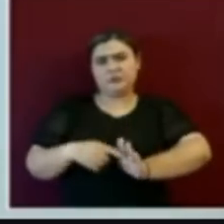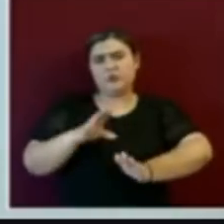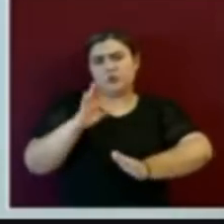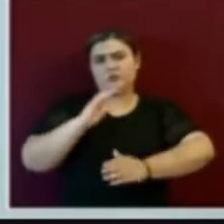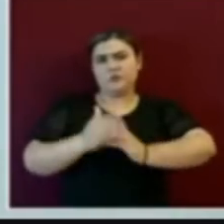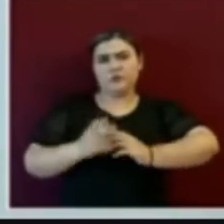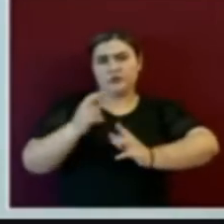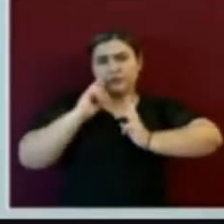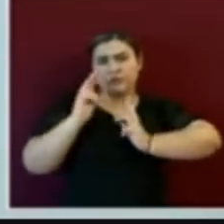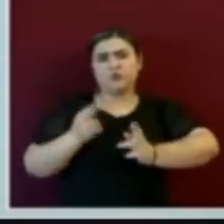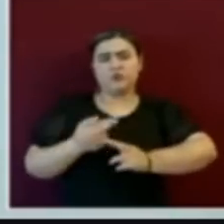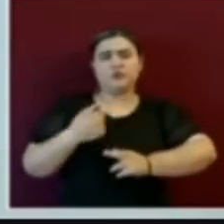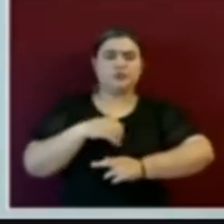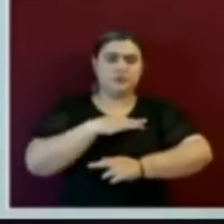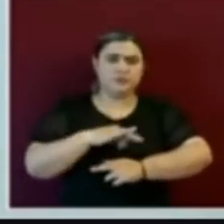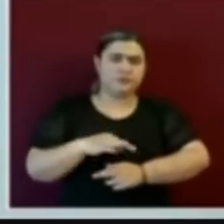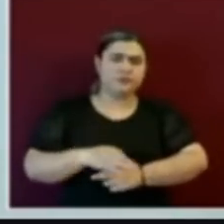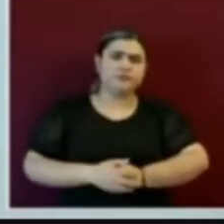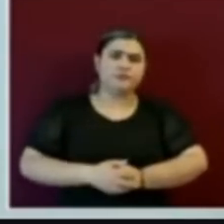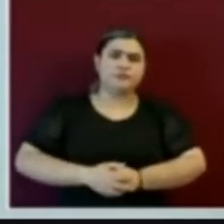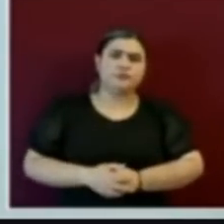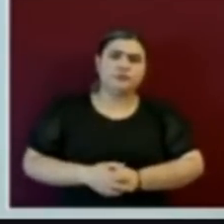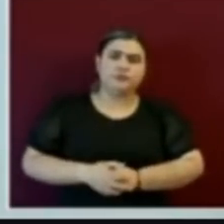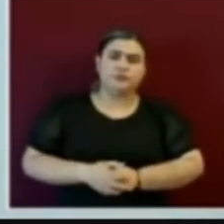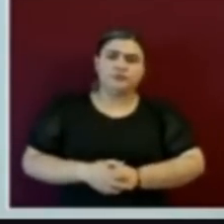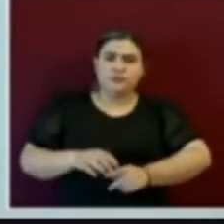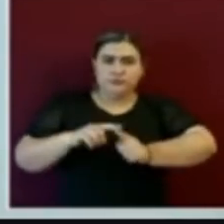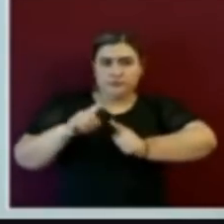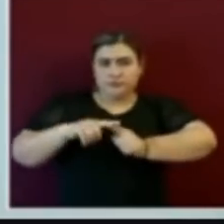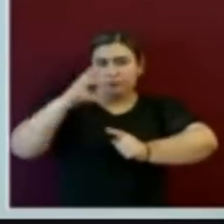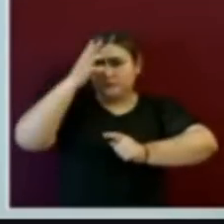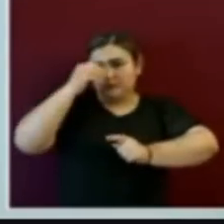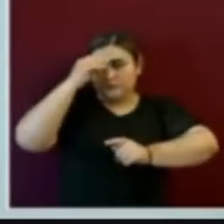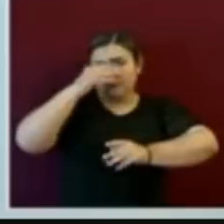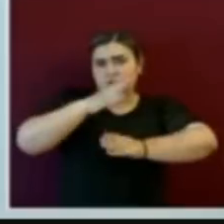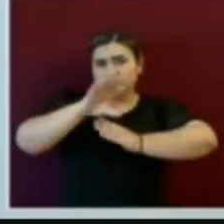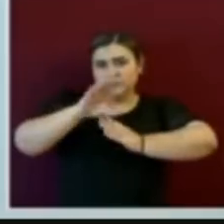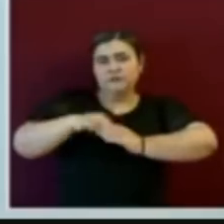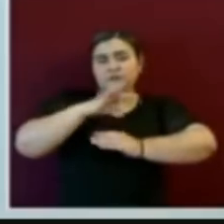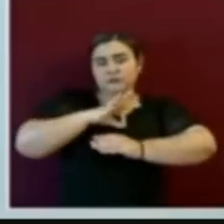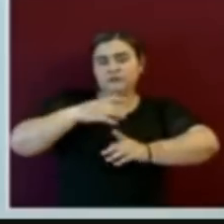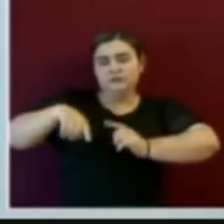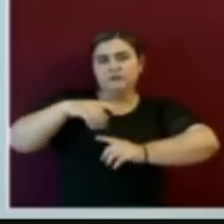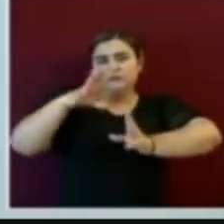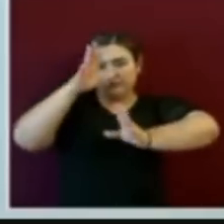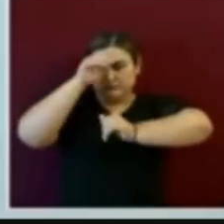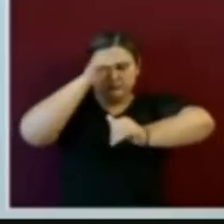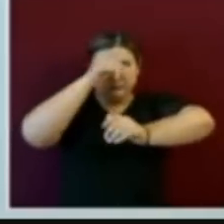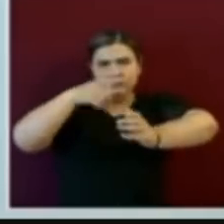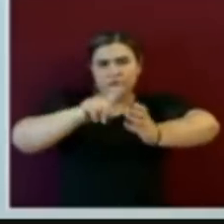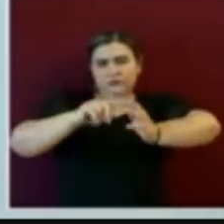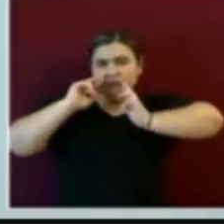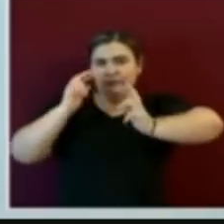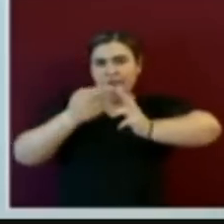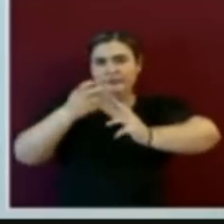la sesión, al cerrar la sesión, las conclusiones que se hayan aprobado ahí en esa sesión